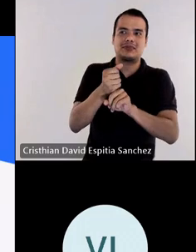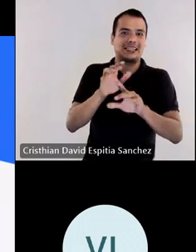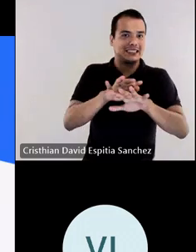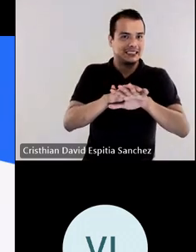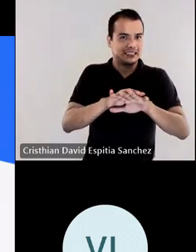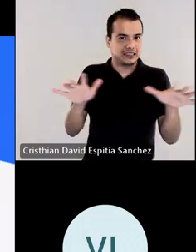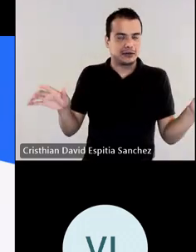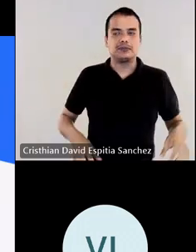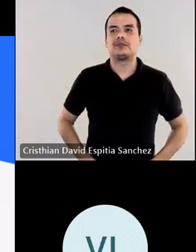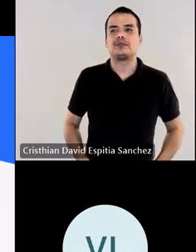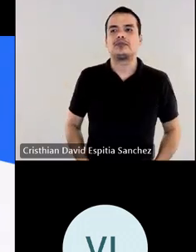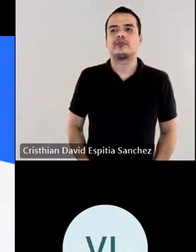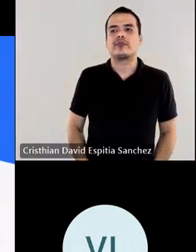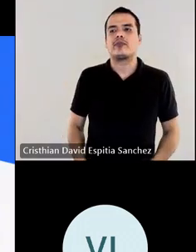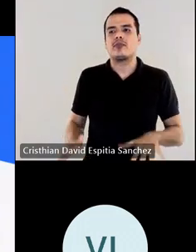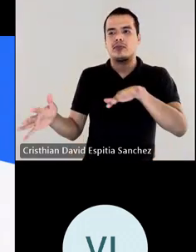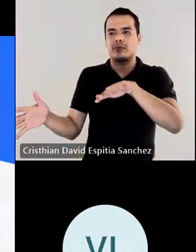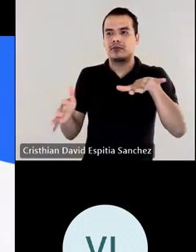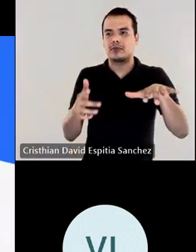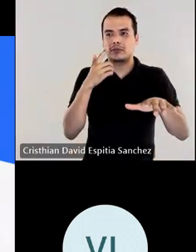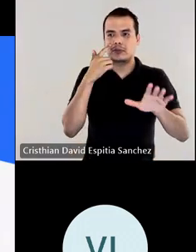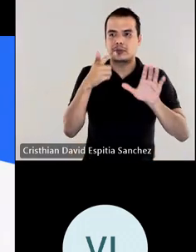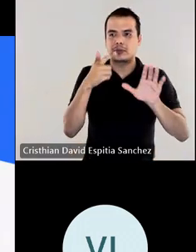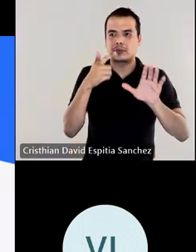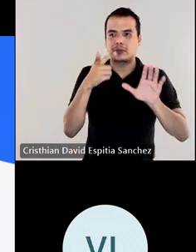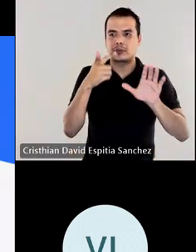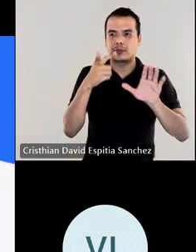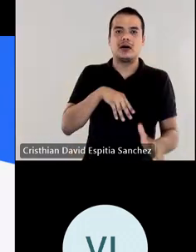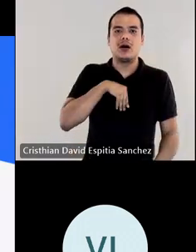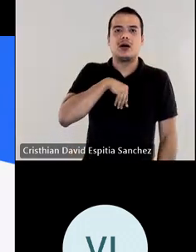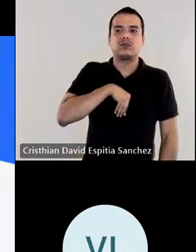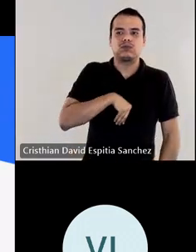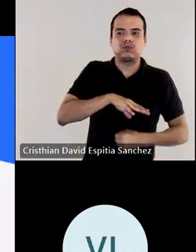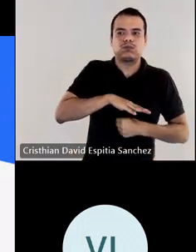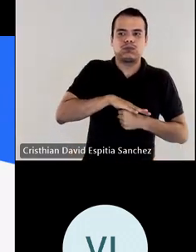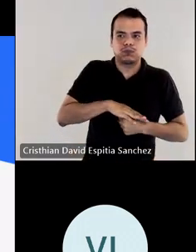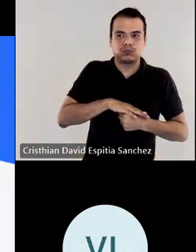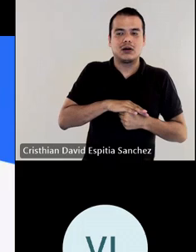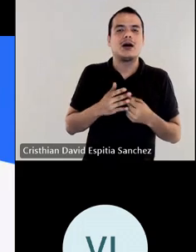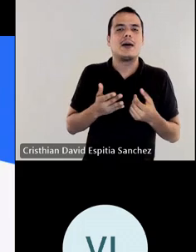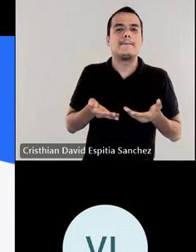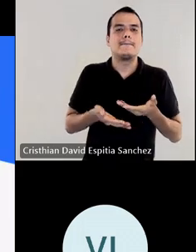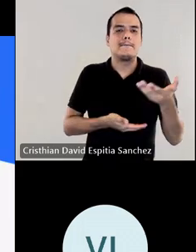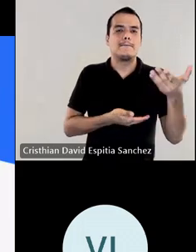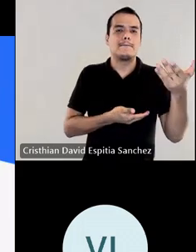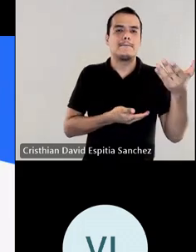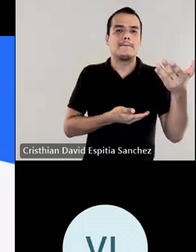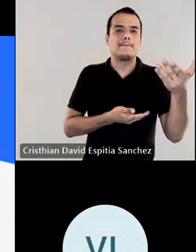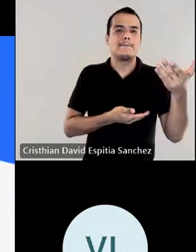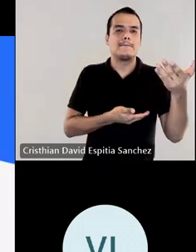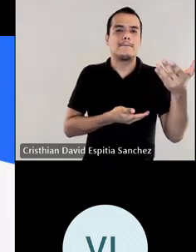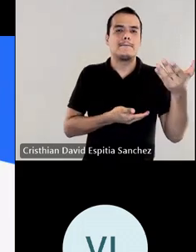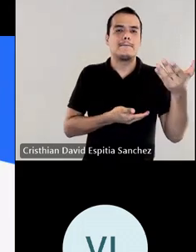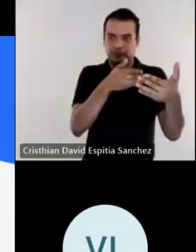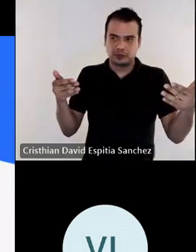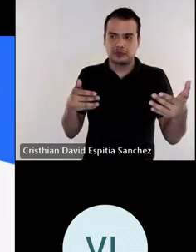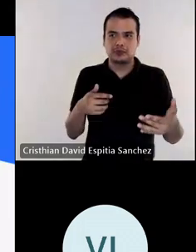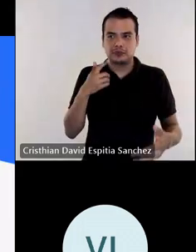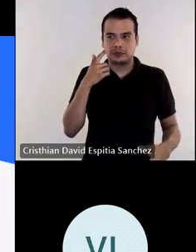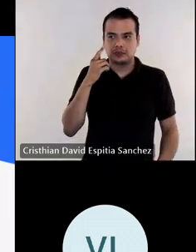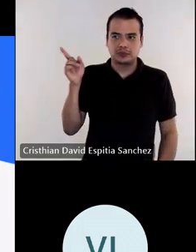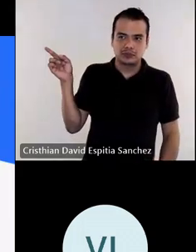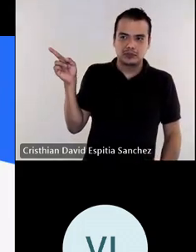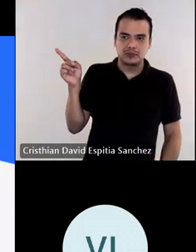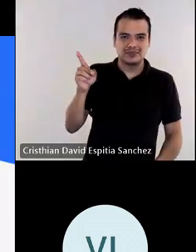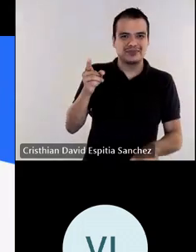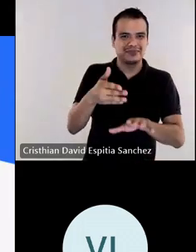video, una obstrucción en la vía aérea en pediátricos. Entonces sería hacer una especie de masaje, como se explicó